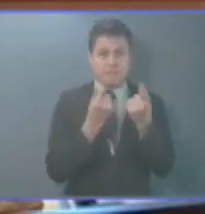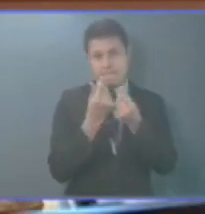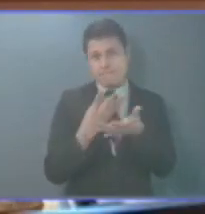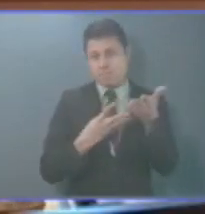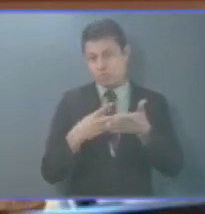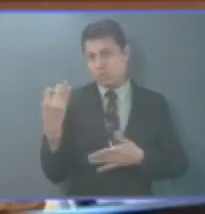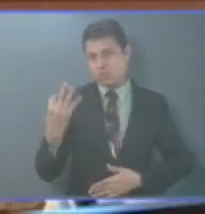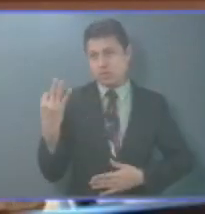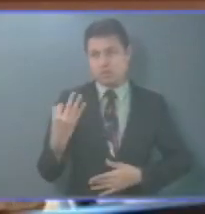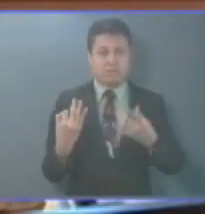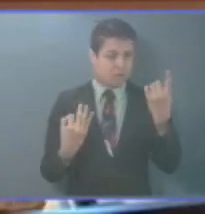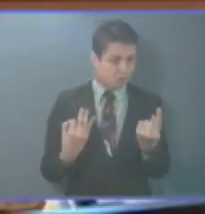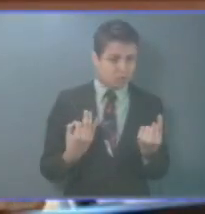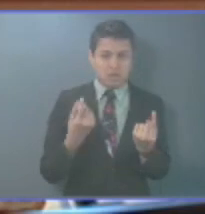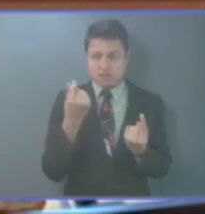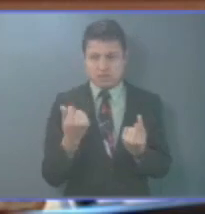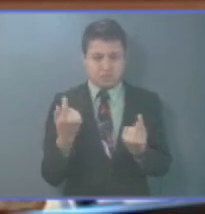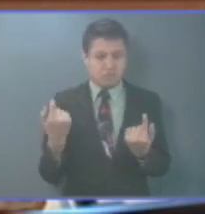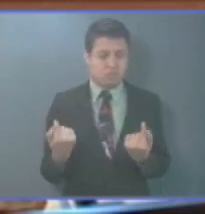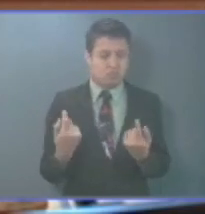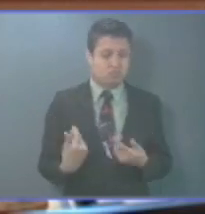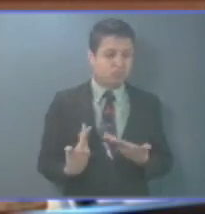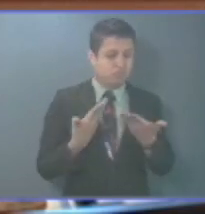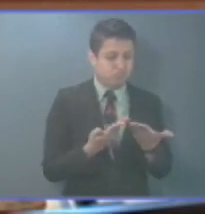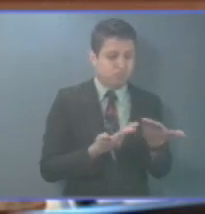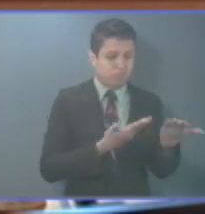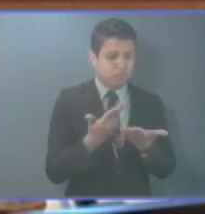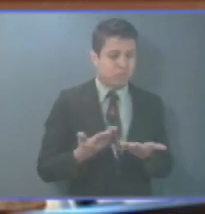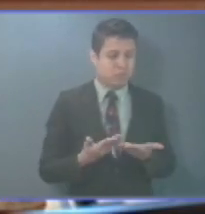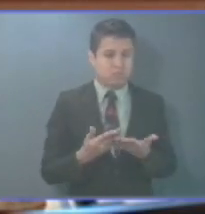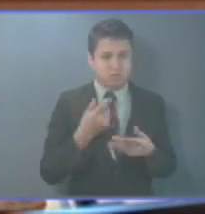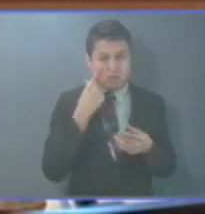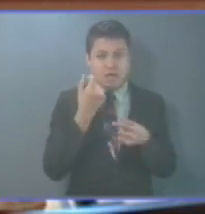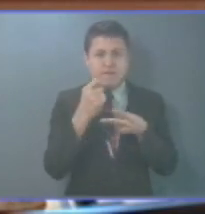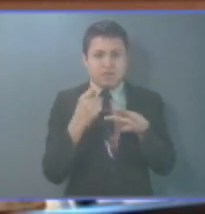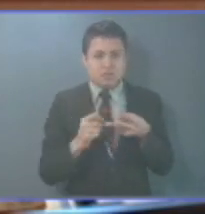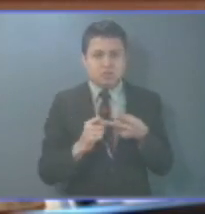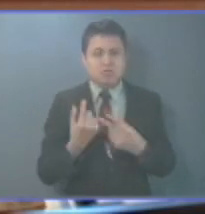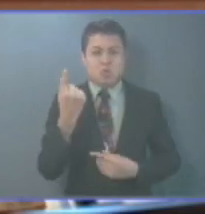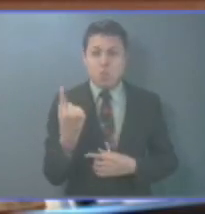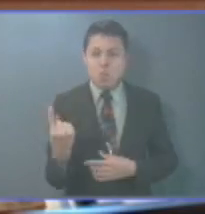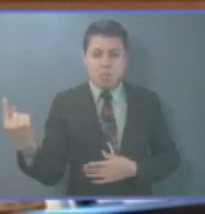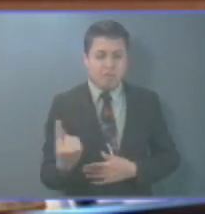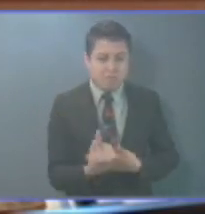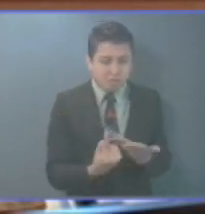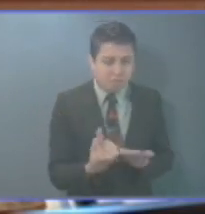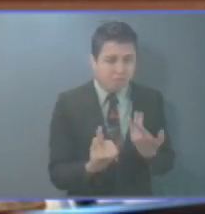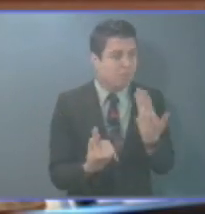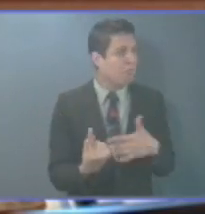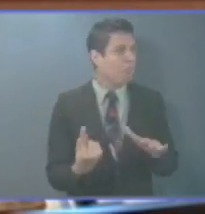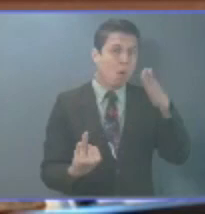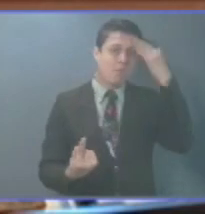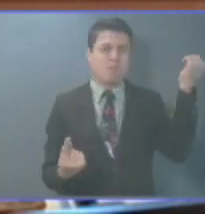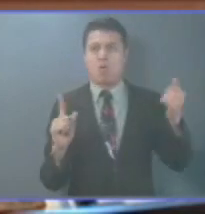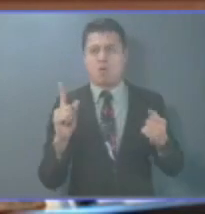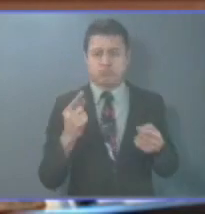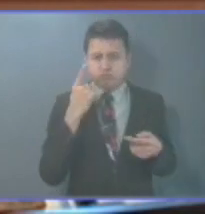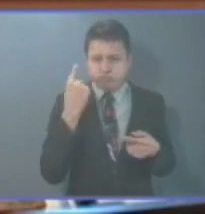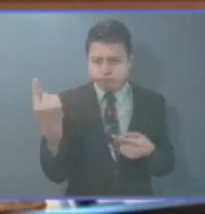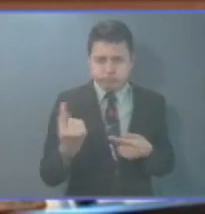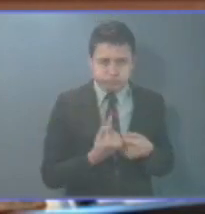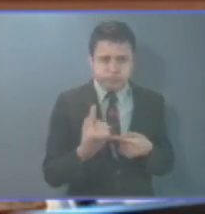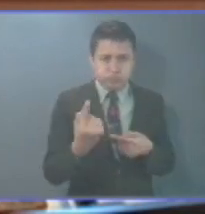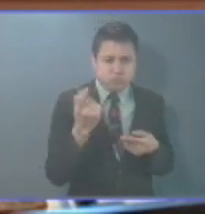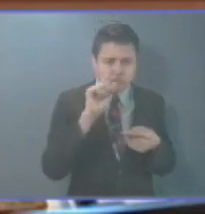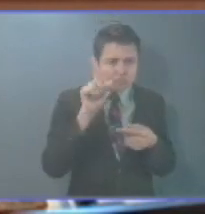finalidad. Se garantizará que estos servicios incluyan un seguimiento adecuado y oportuno en la atención integral de las personas con